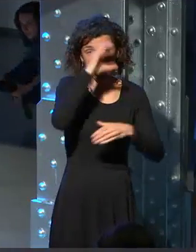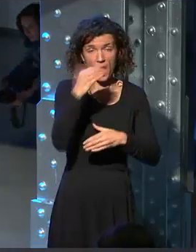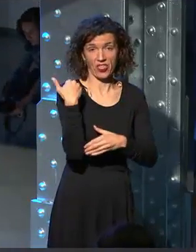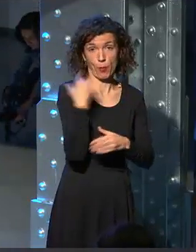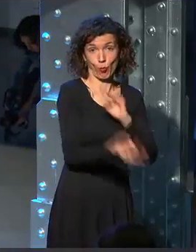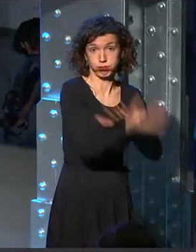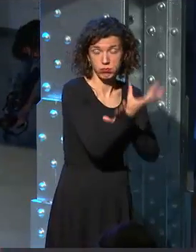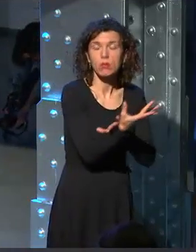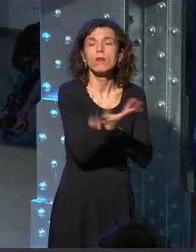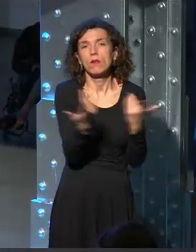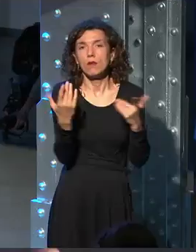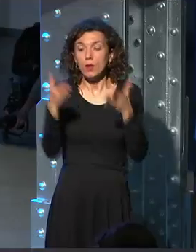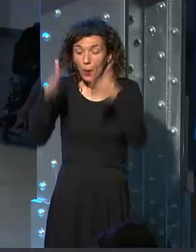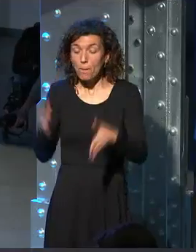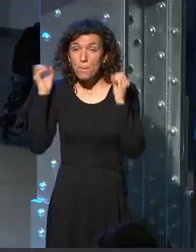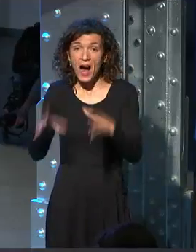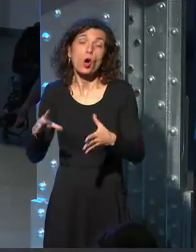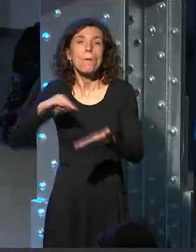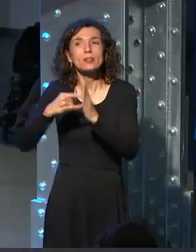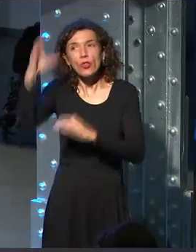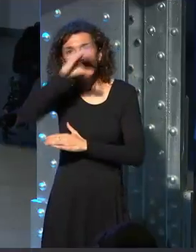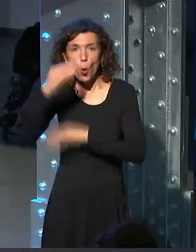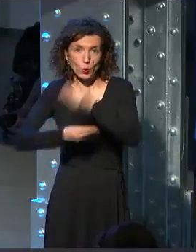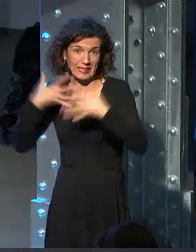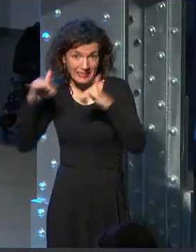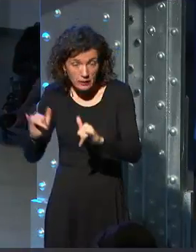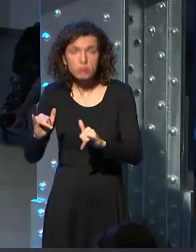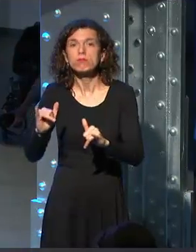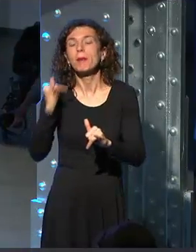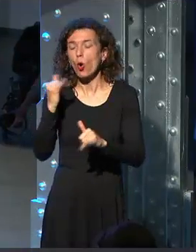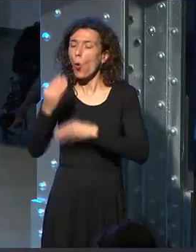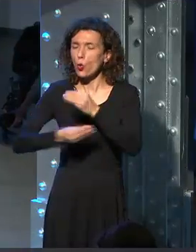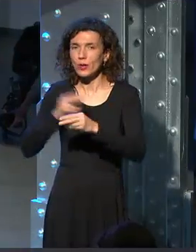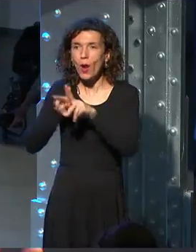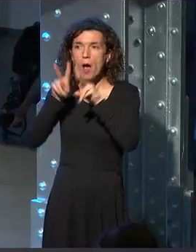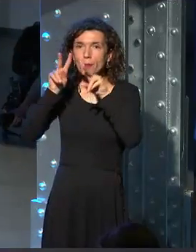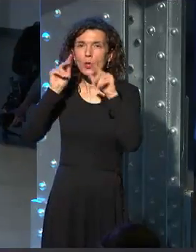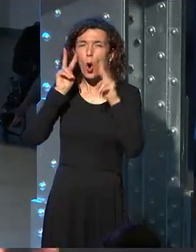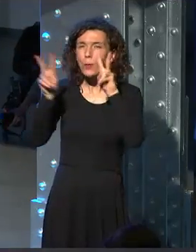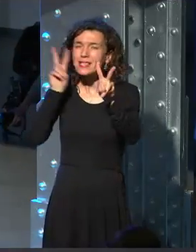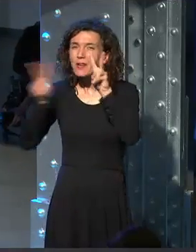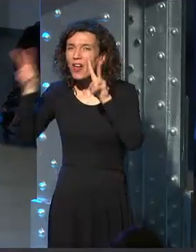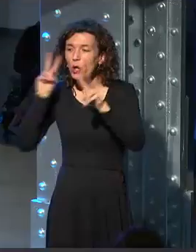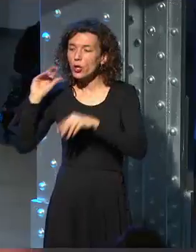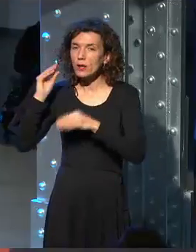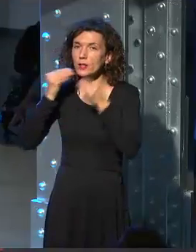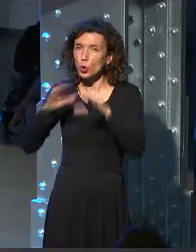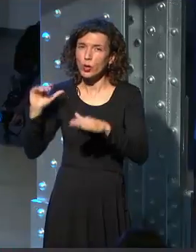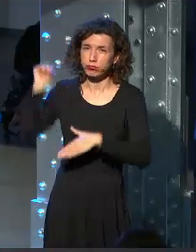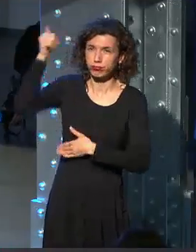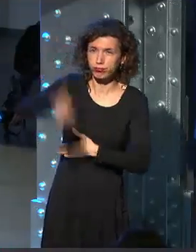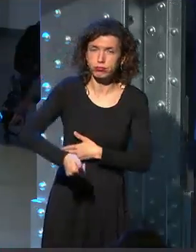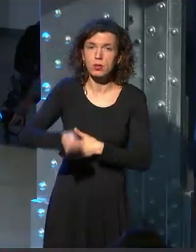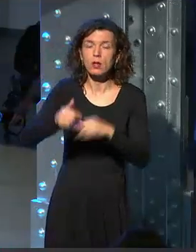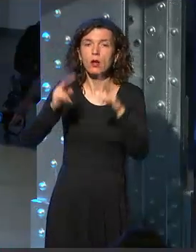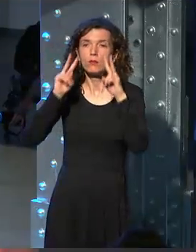Entonces, los magos, aunque no han utilizado el método científico de por sí, sí han realizado observaciones a lo largo de la historia que se han transmitido